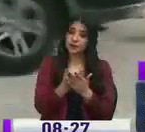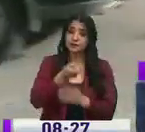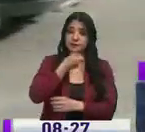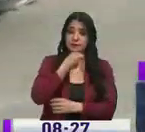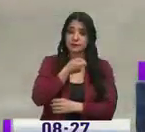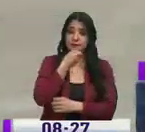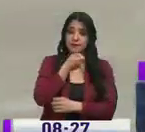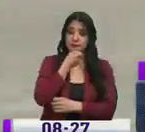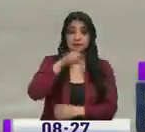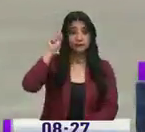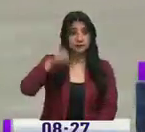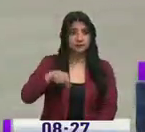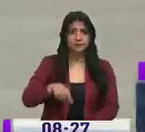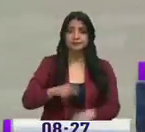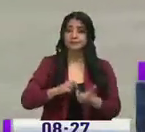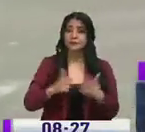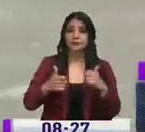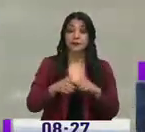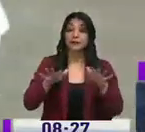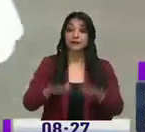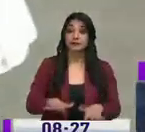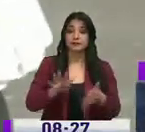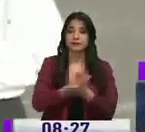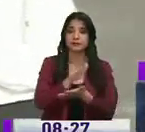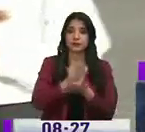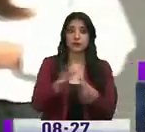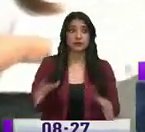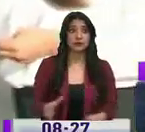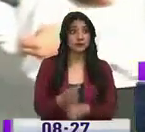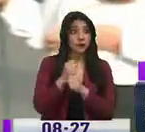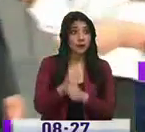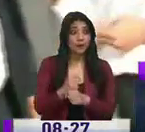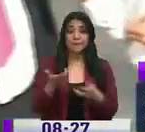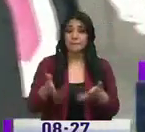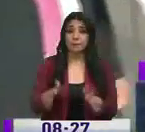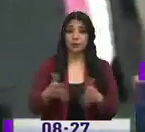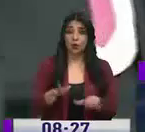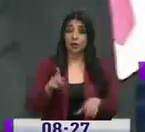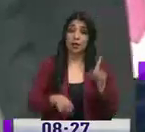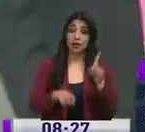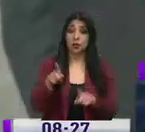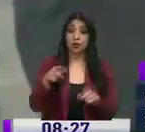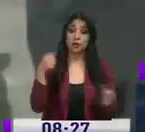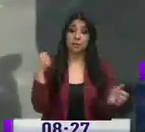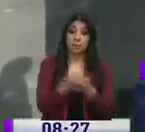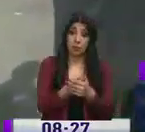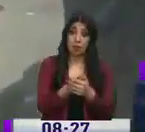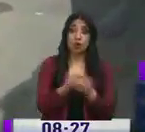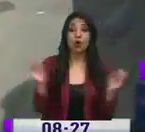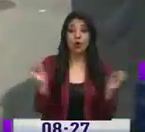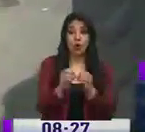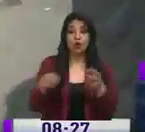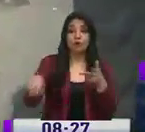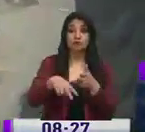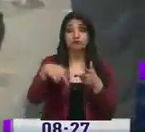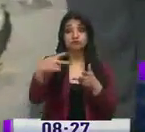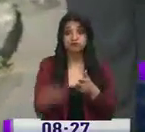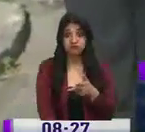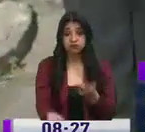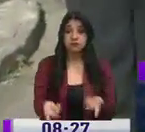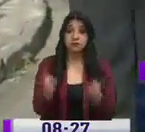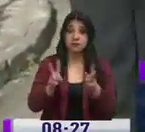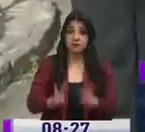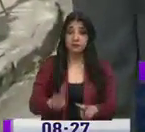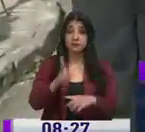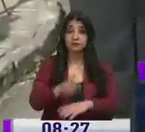tenemos grandes problemas acá en la seguridad, más que todo, accidentes de tránsito, se han chocado vehículos, vemos que las